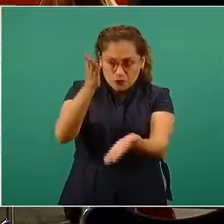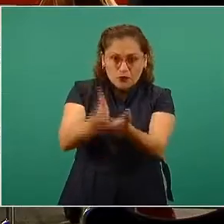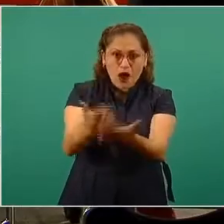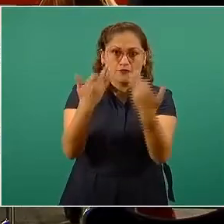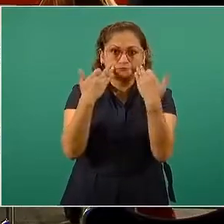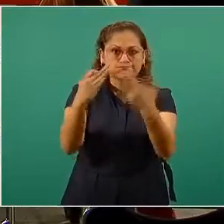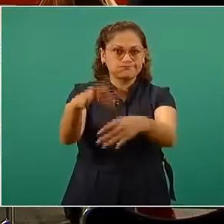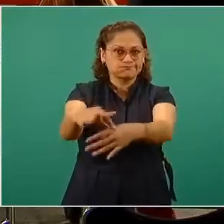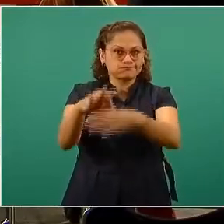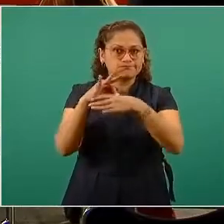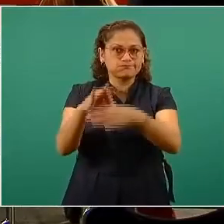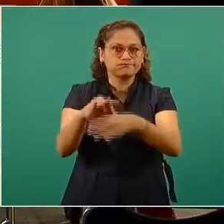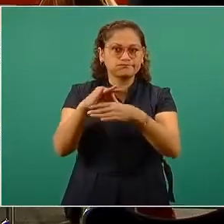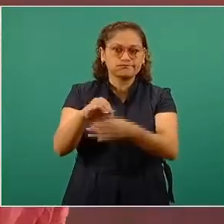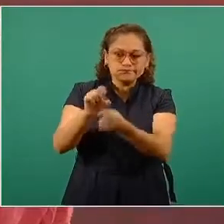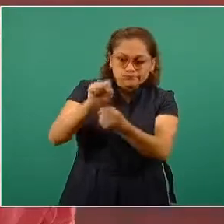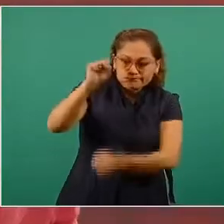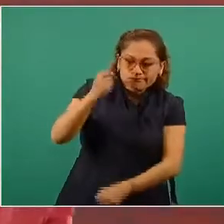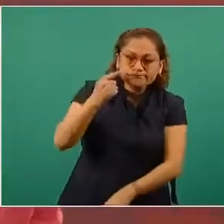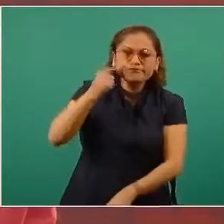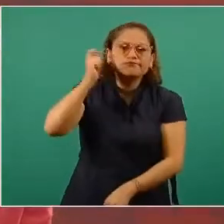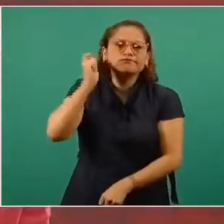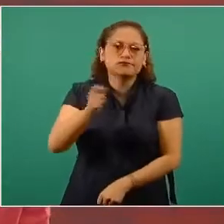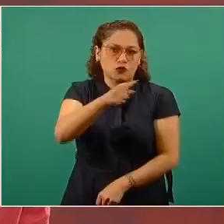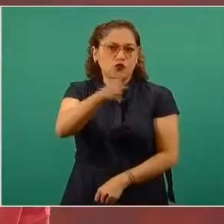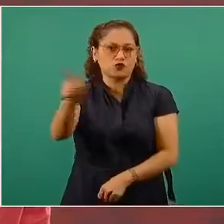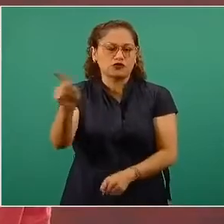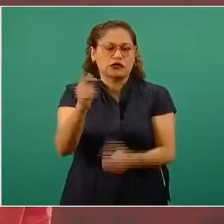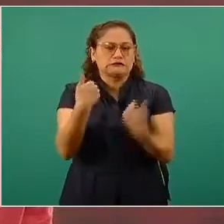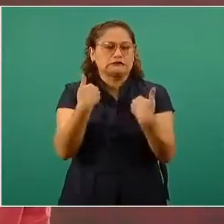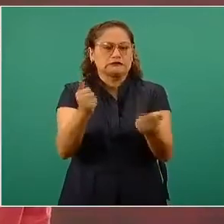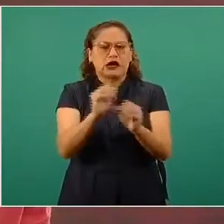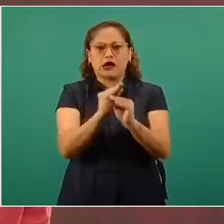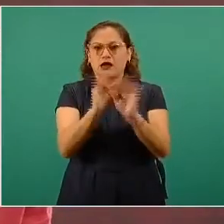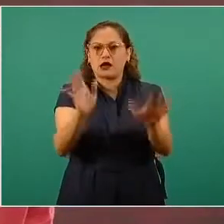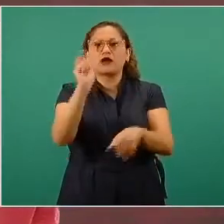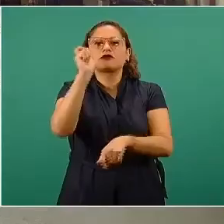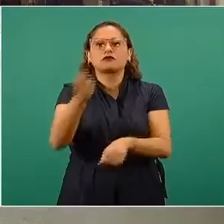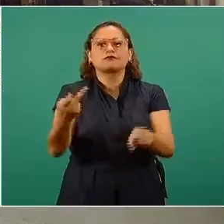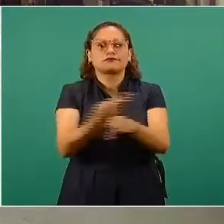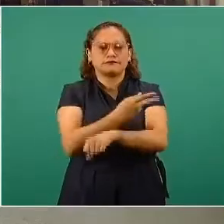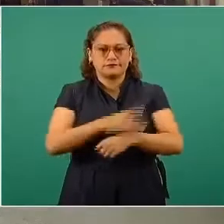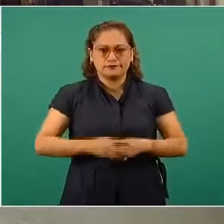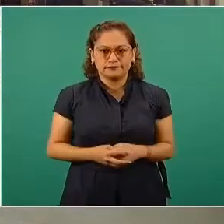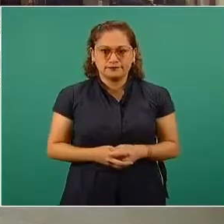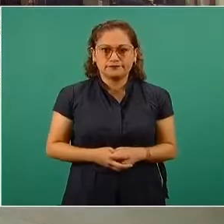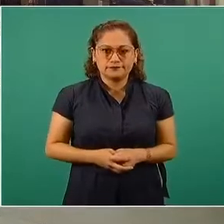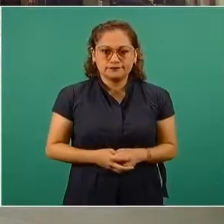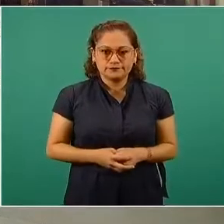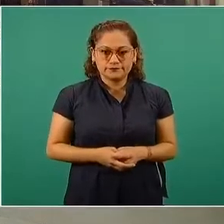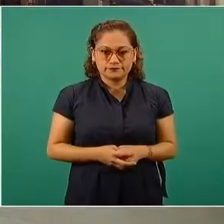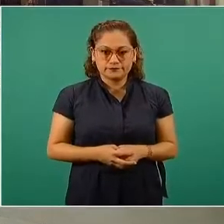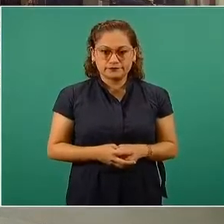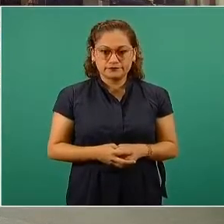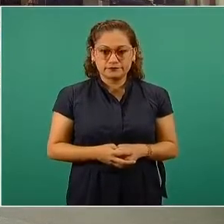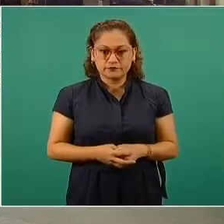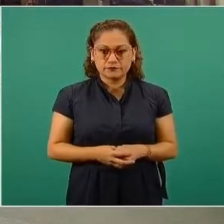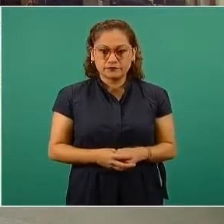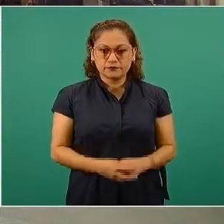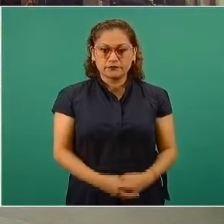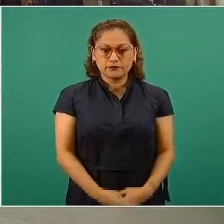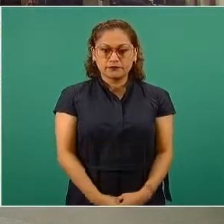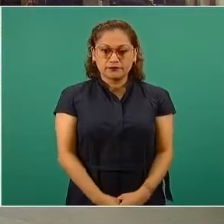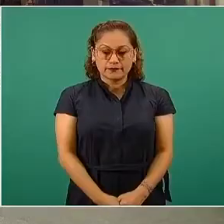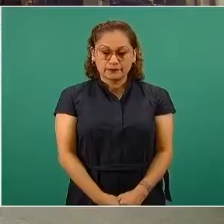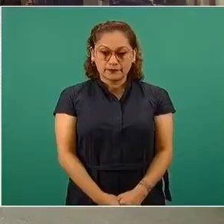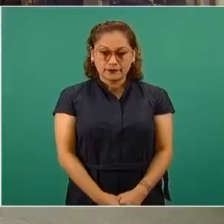lo que está ocurriendo ahí y entonces tengan una idea mucho más precisa de cómo funciona. Y sé que muchos de